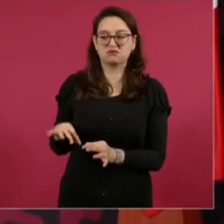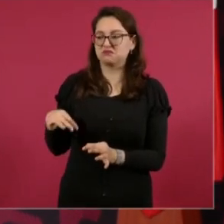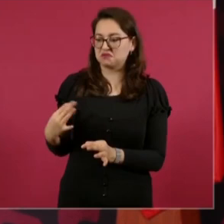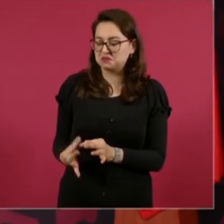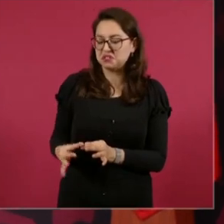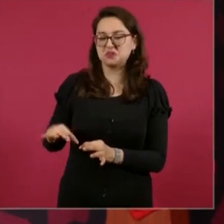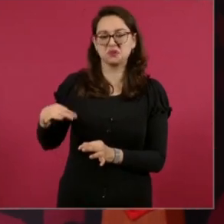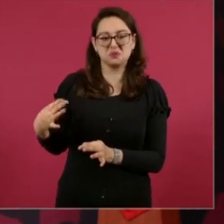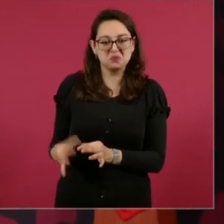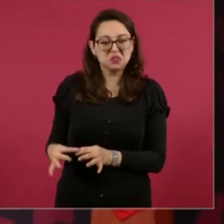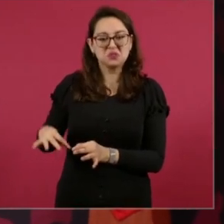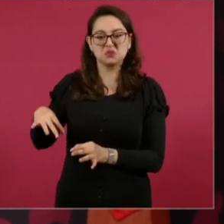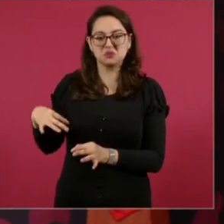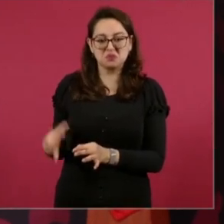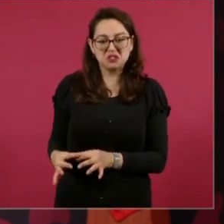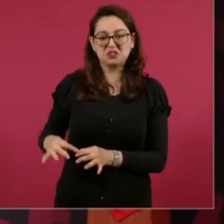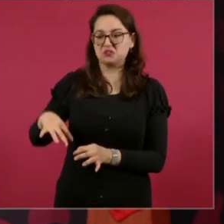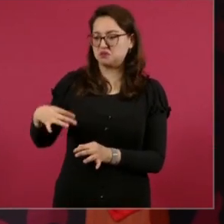eficacia,